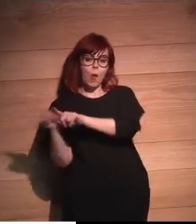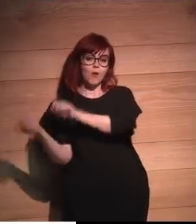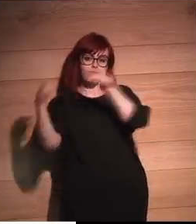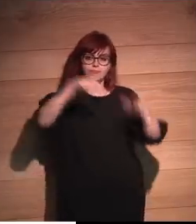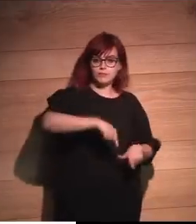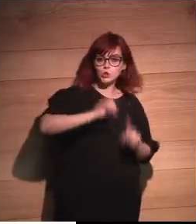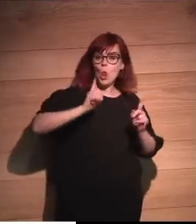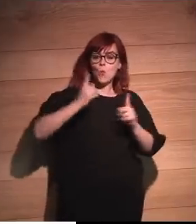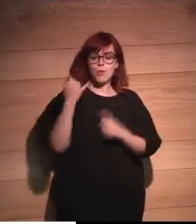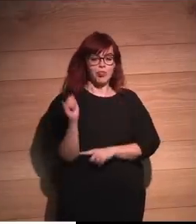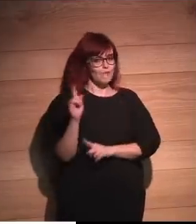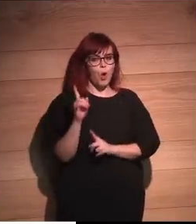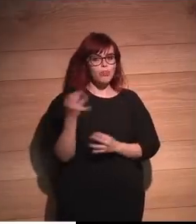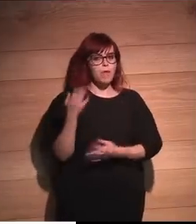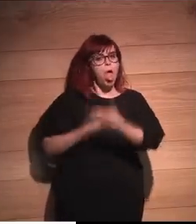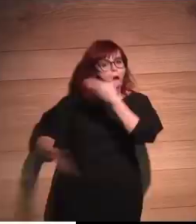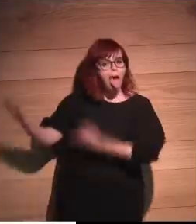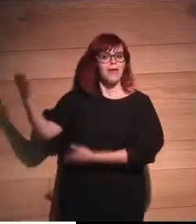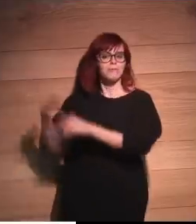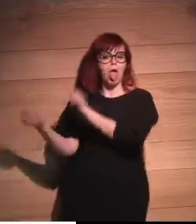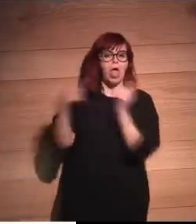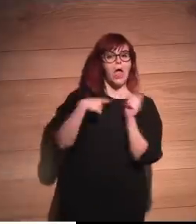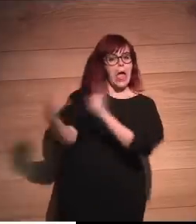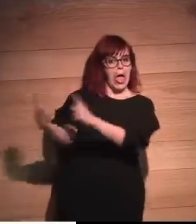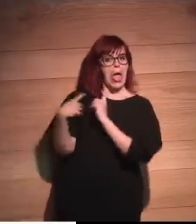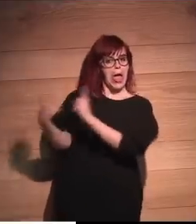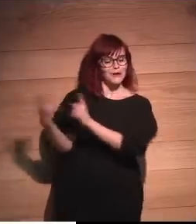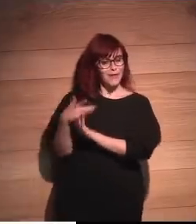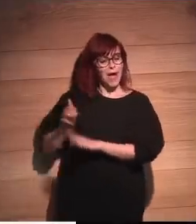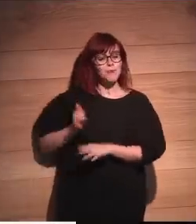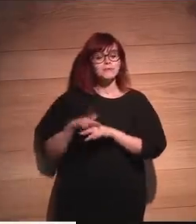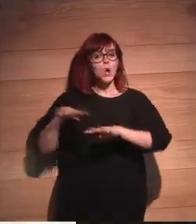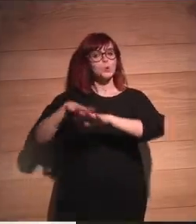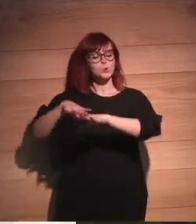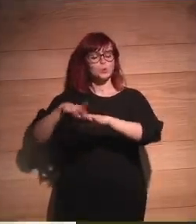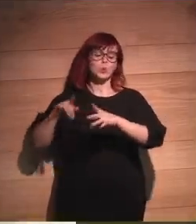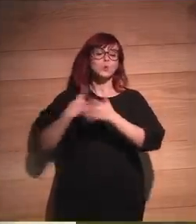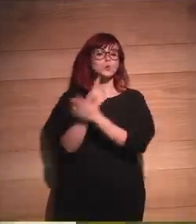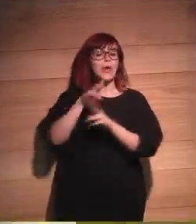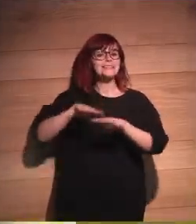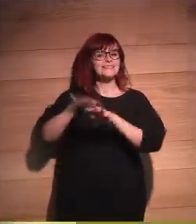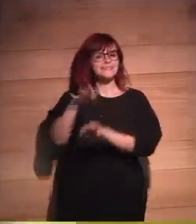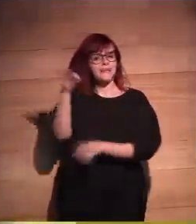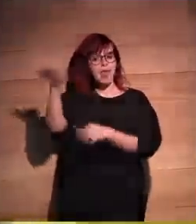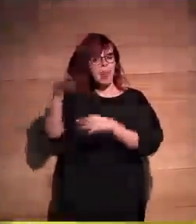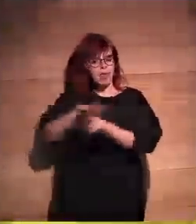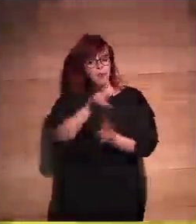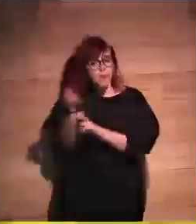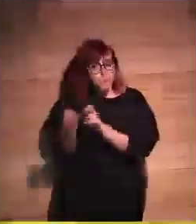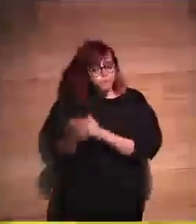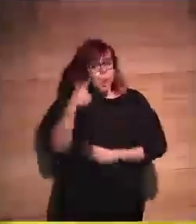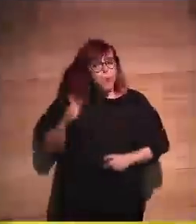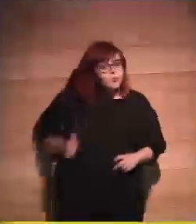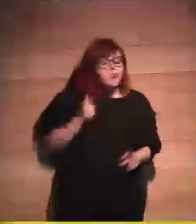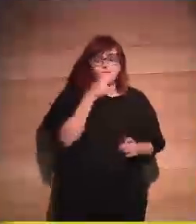está sin resolver. La nueva ruta de la seda se ve como una oportunidad, pero también hay quien lo ve